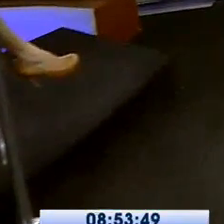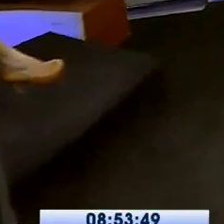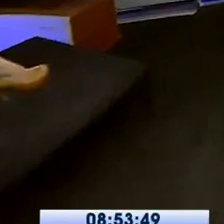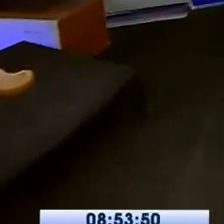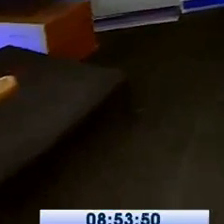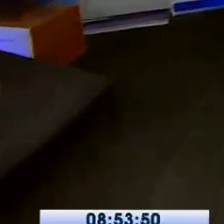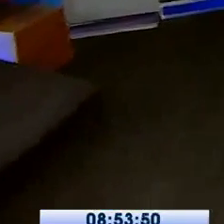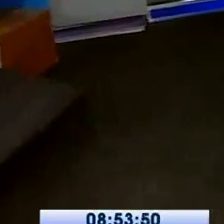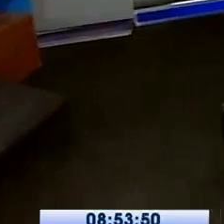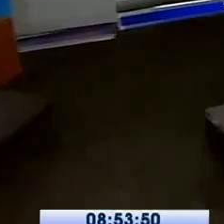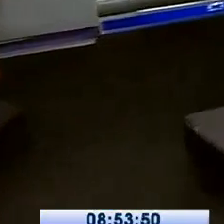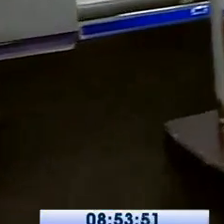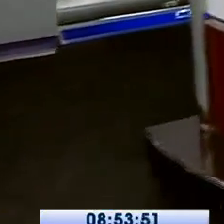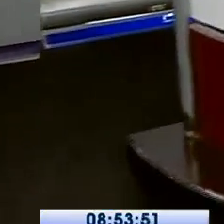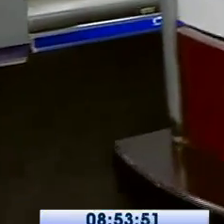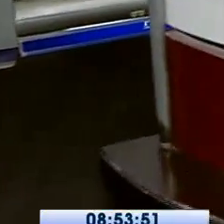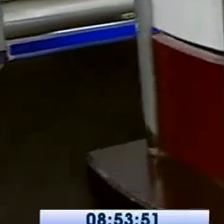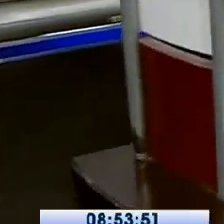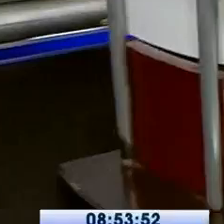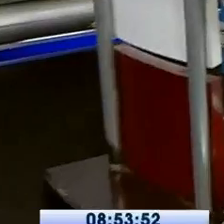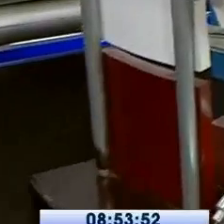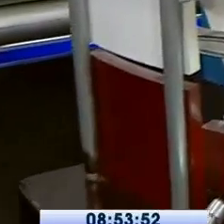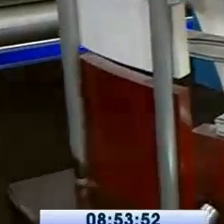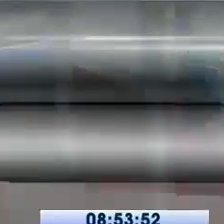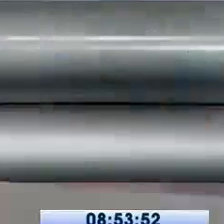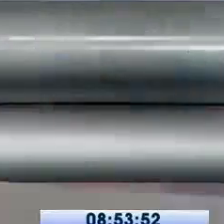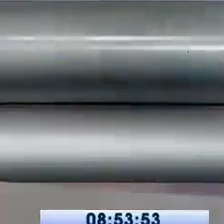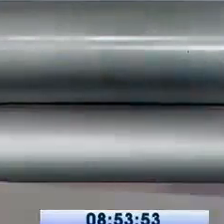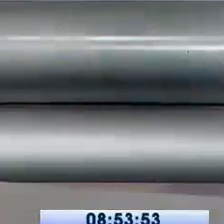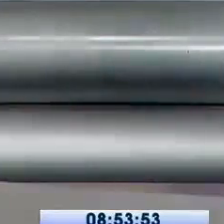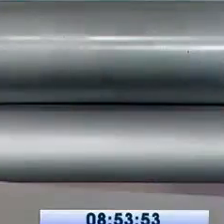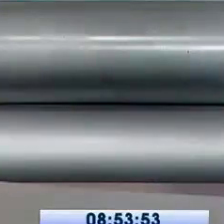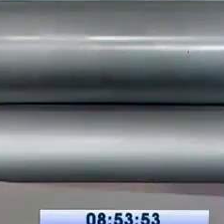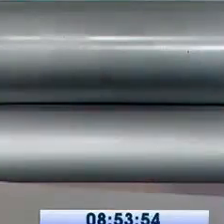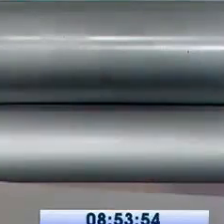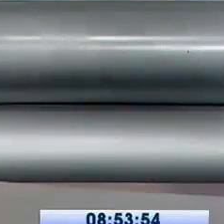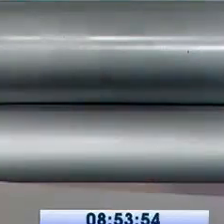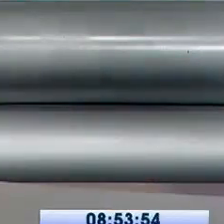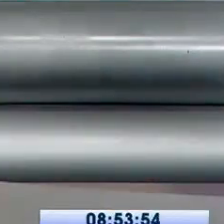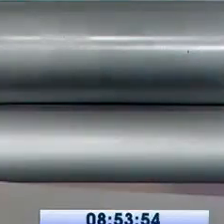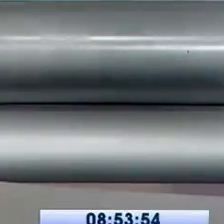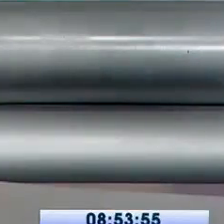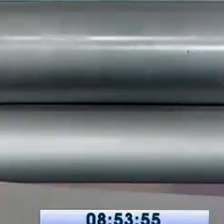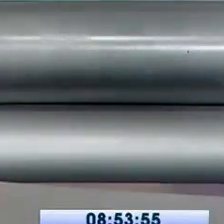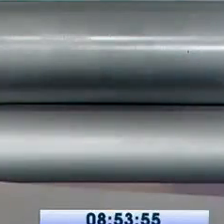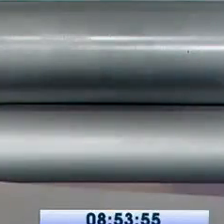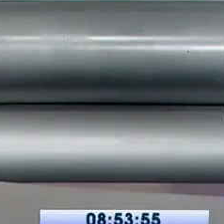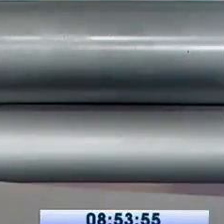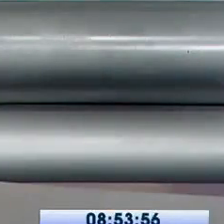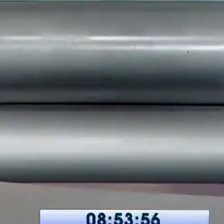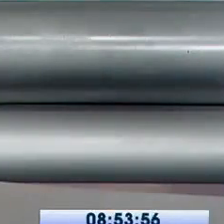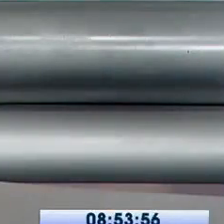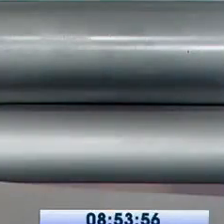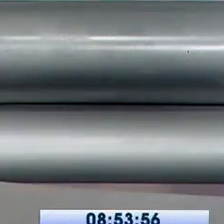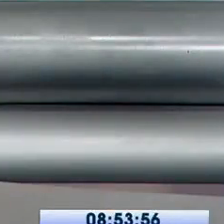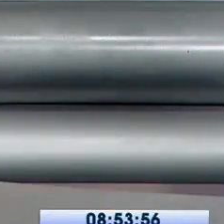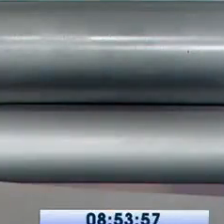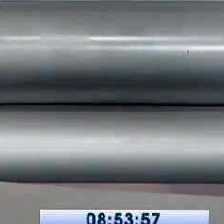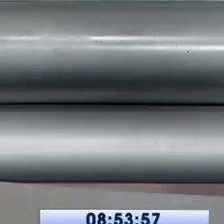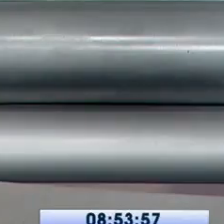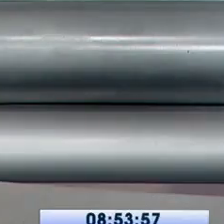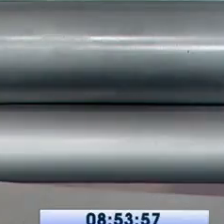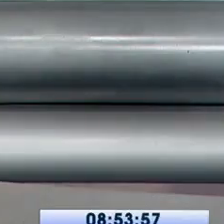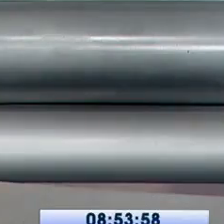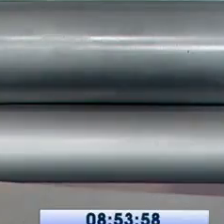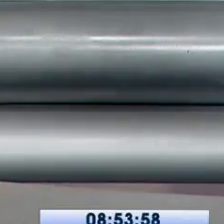Bueno, y ahora vamos con esta información que ya le habíamos advertido que existe una nueva modalidad para el expendio de alcaloides, de droga. Los